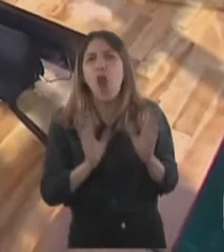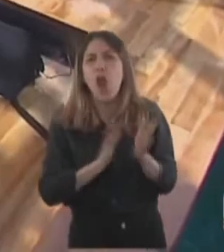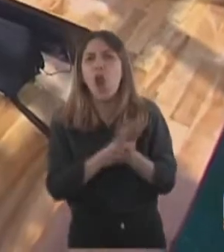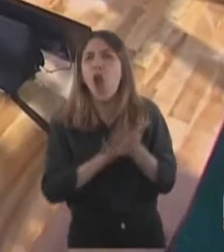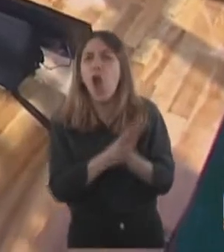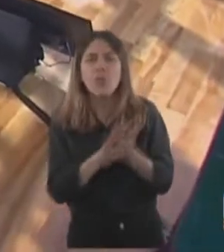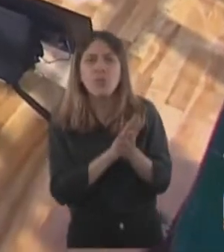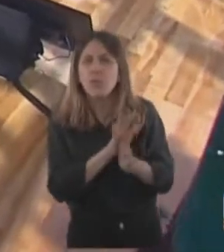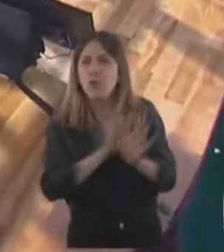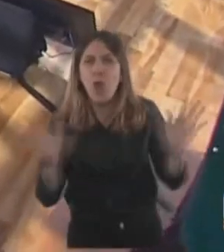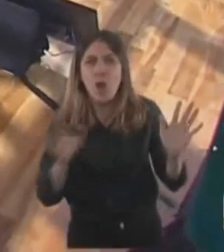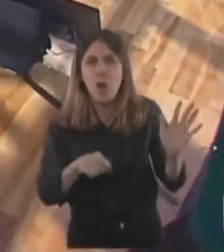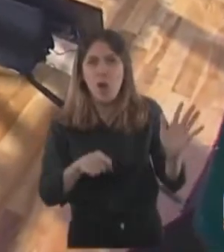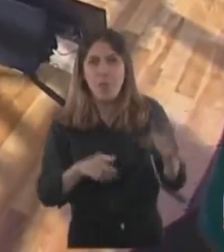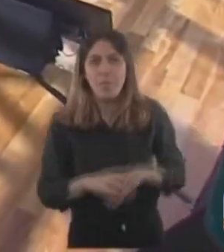profundamente.